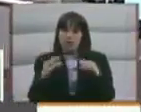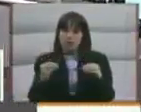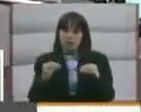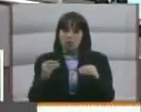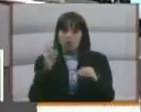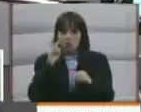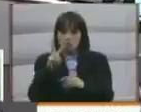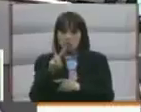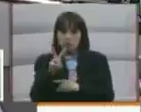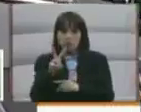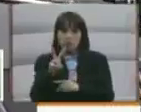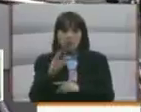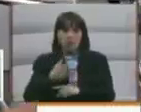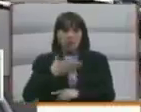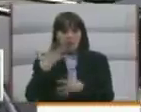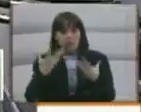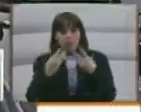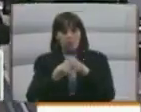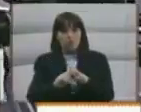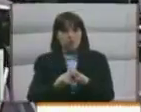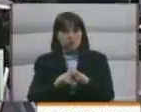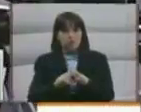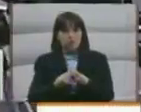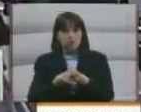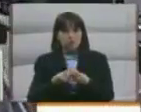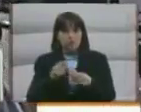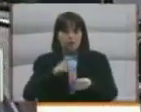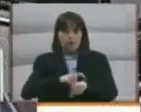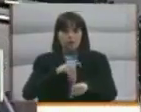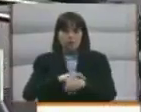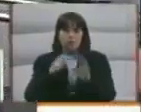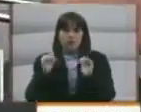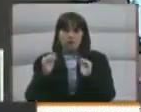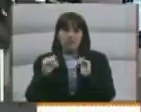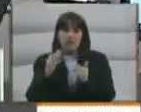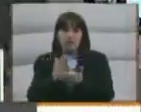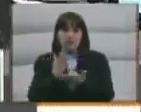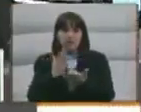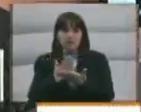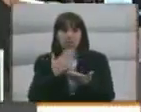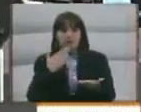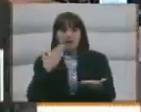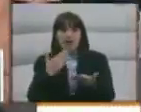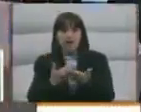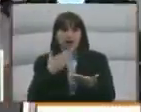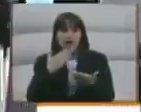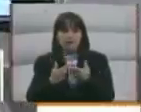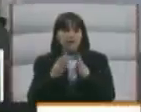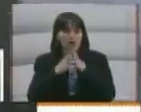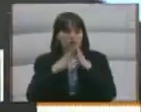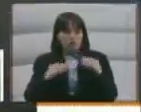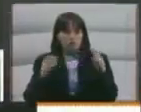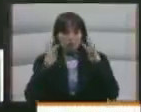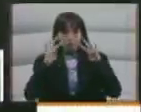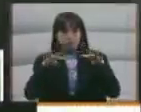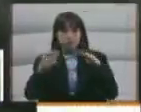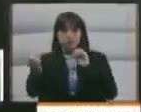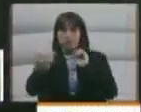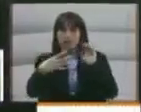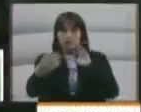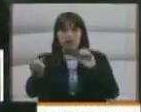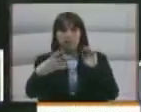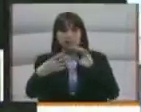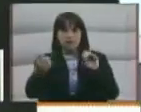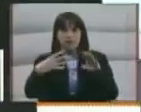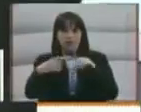siguiendo puedan acompañarnos también en este momento de la despedida. Como siempre, agradezco en el alma a todos aquellos que interactúan con nosotros en